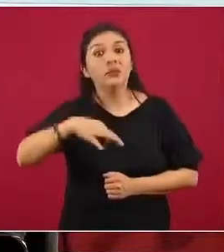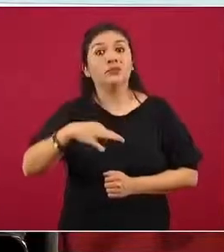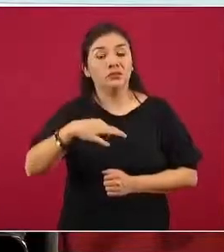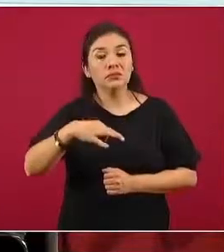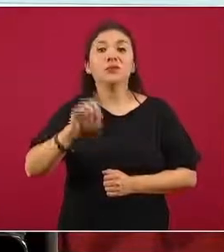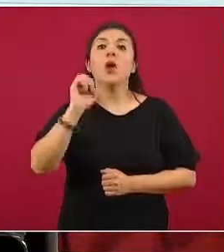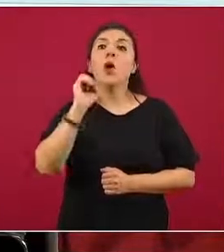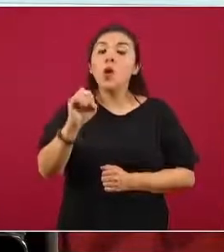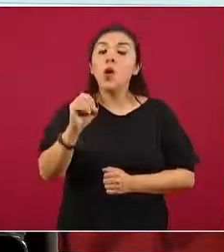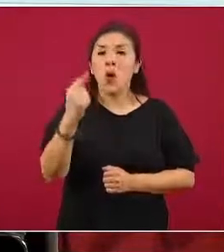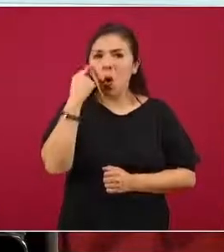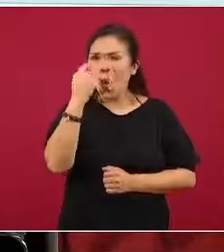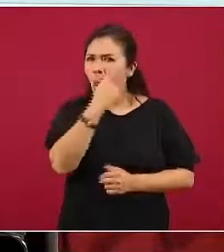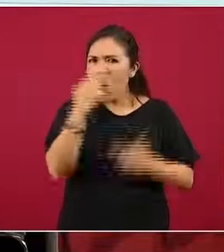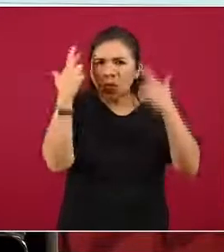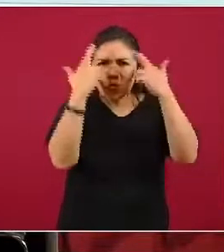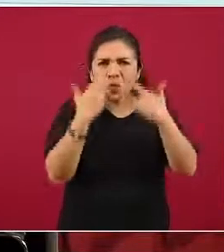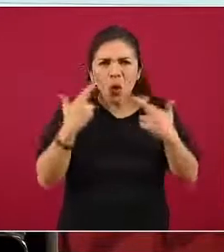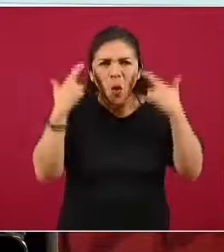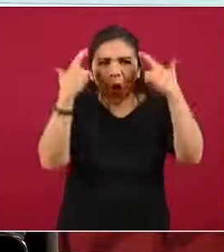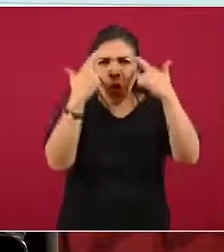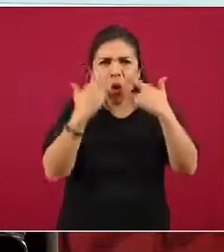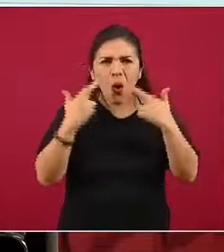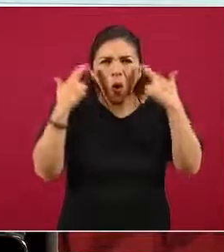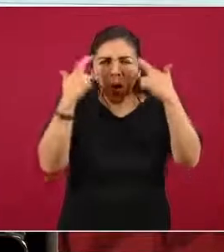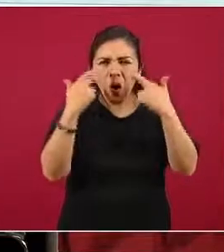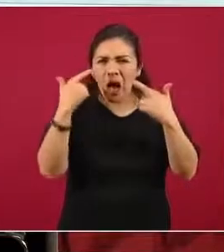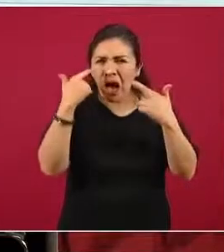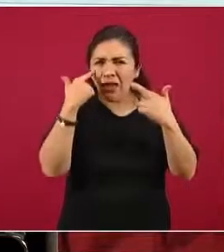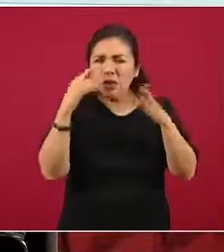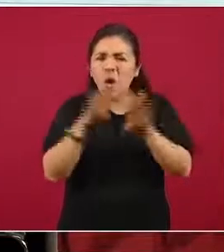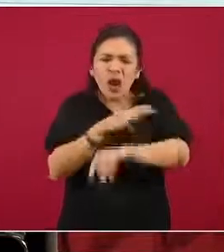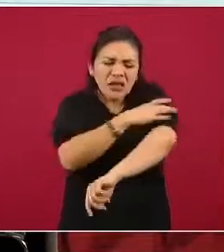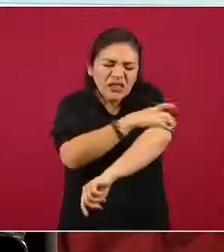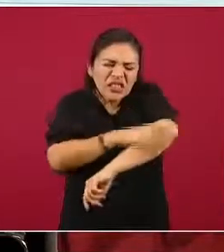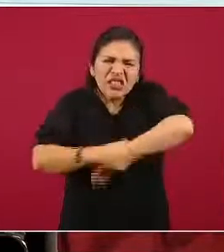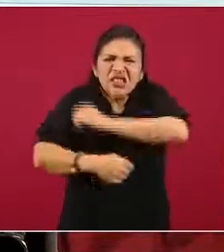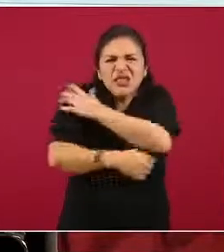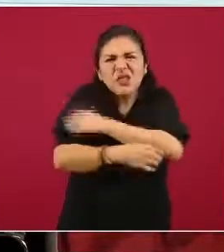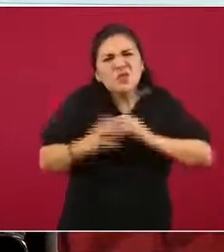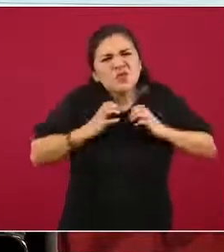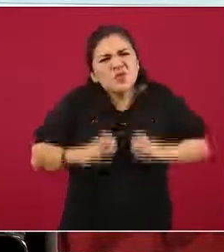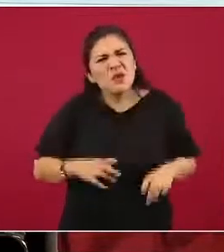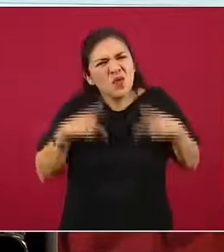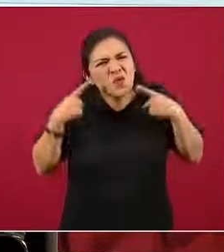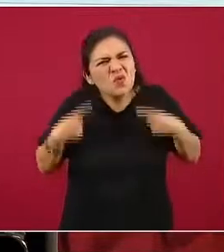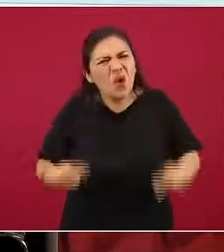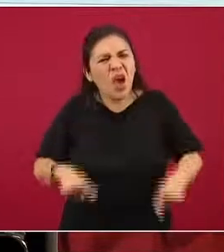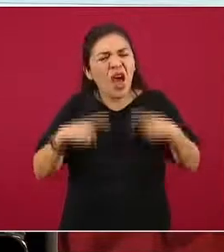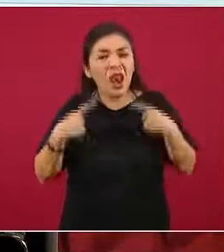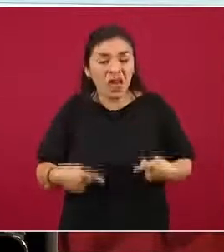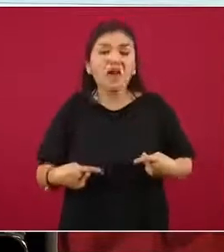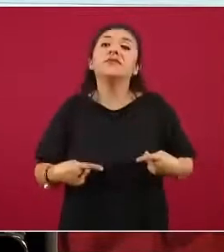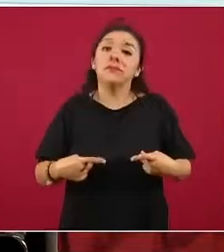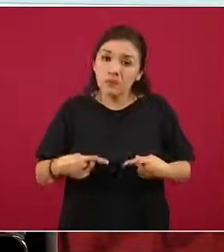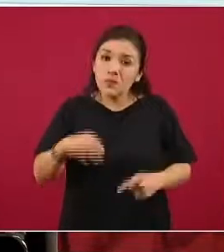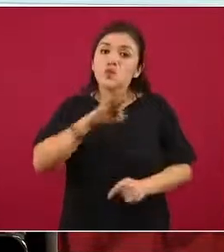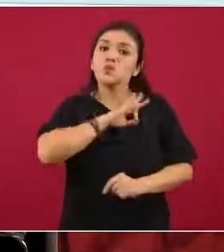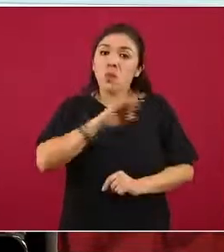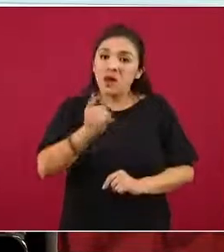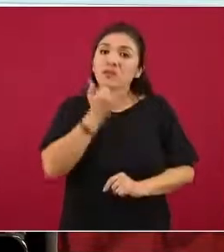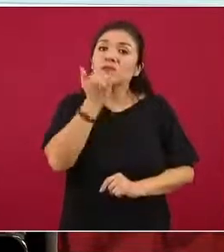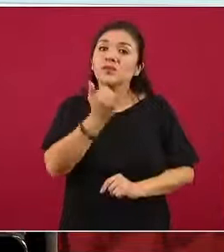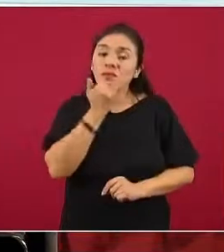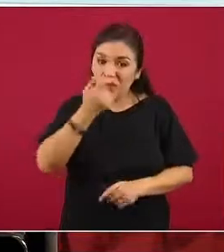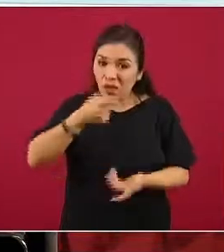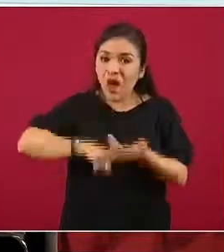si tengo los ojos rojos y si me empiezan a doler, por ejemplo, los músculos o las articulaciones, puede ser que se trate de